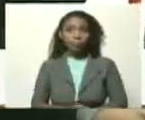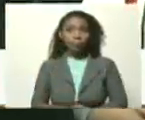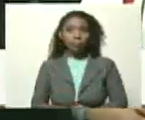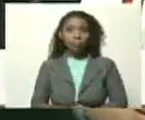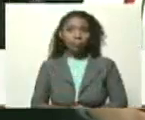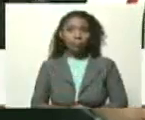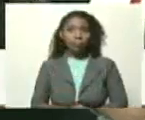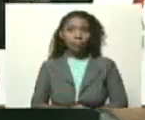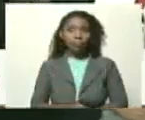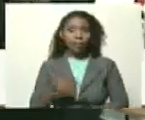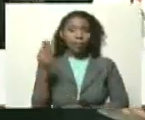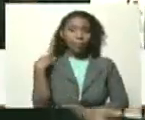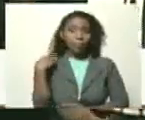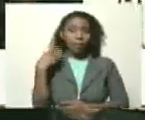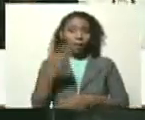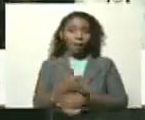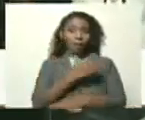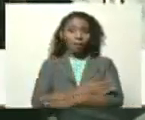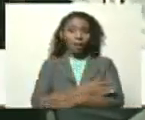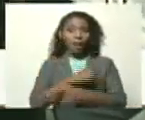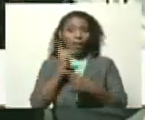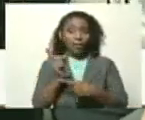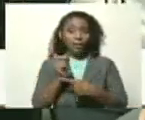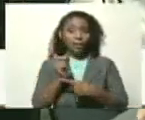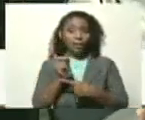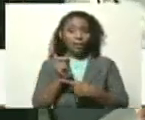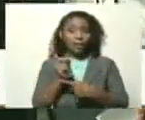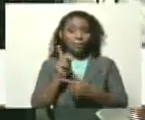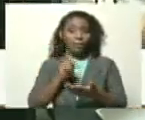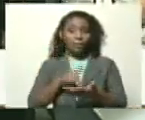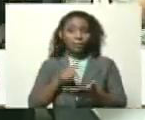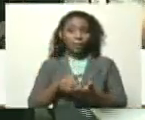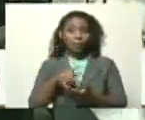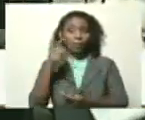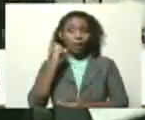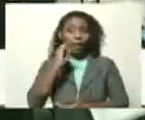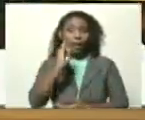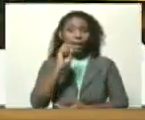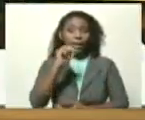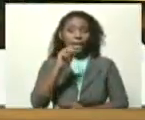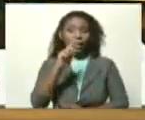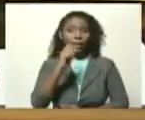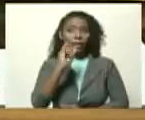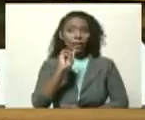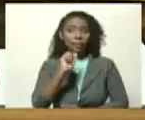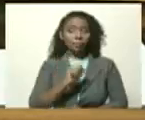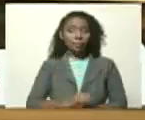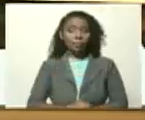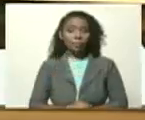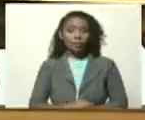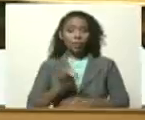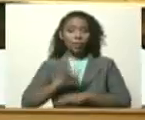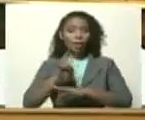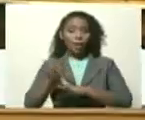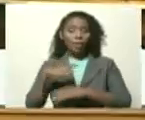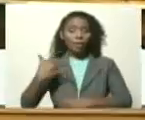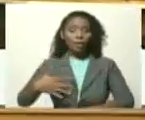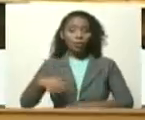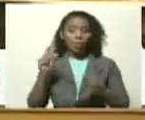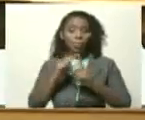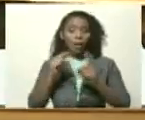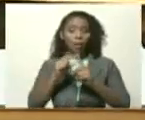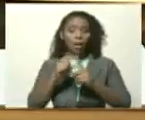Asuman esa propuesta previa de la candidata Inti Hinojosa. Voy a dejar en el derecho de palabra al